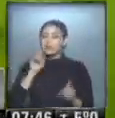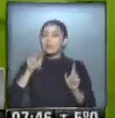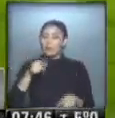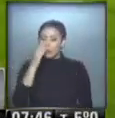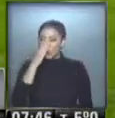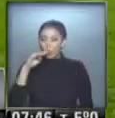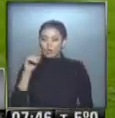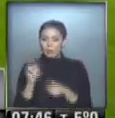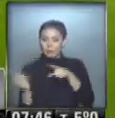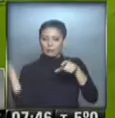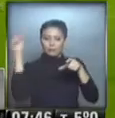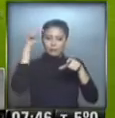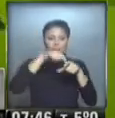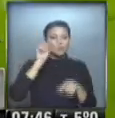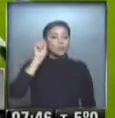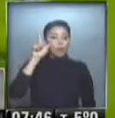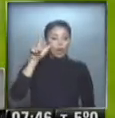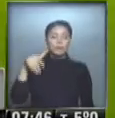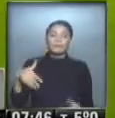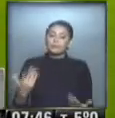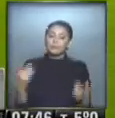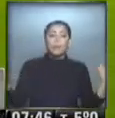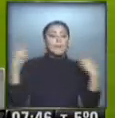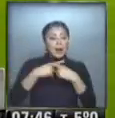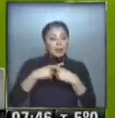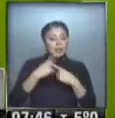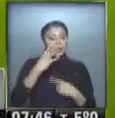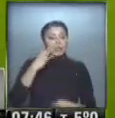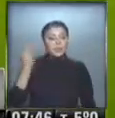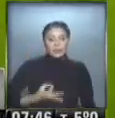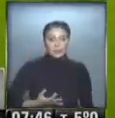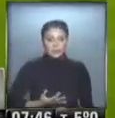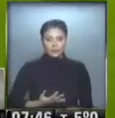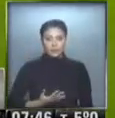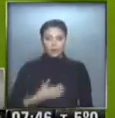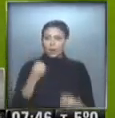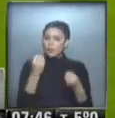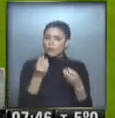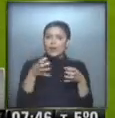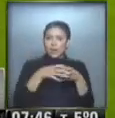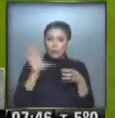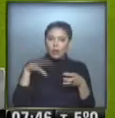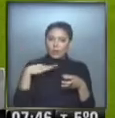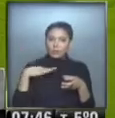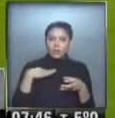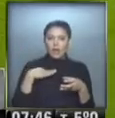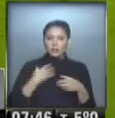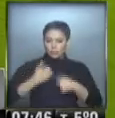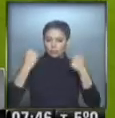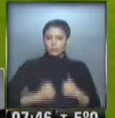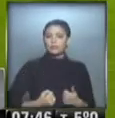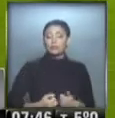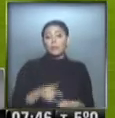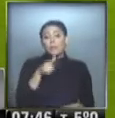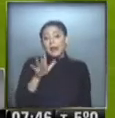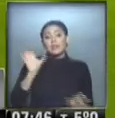pelota en última instancia para que termine siendo el gol. Pero un partido que jugó realmente muy bien Gimnasia, con mucha autoridad. Por